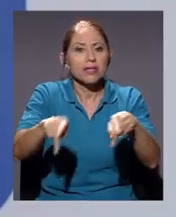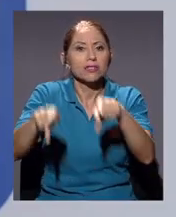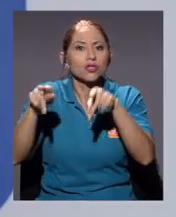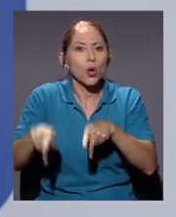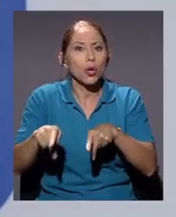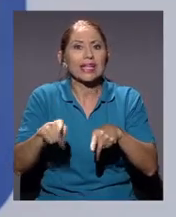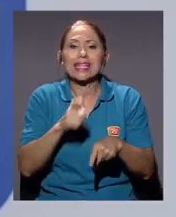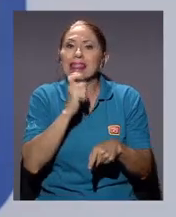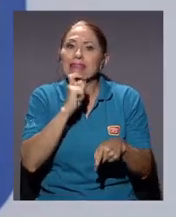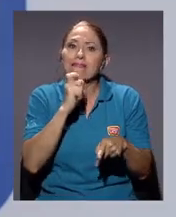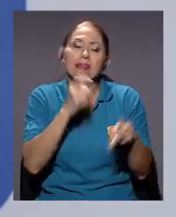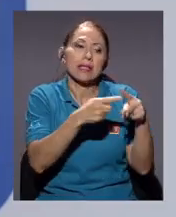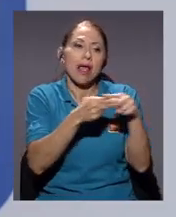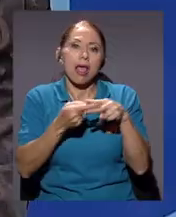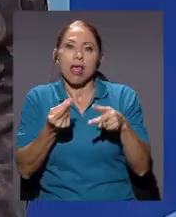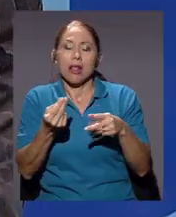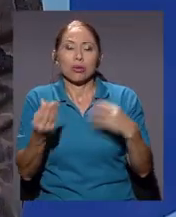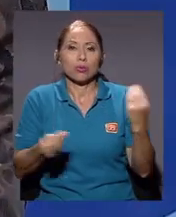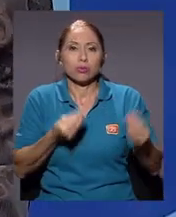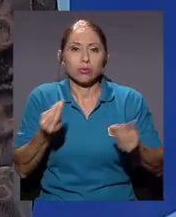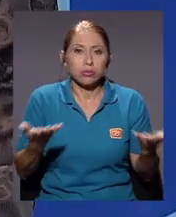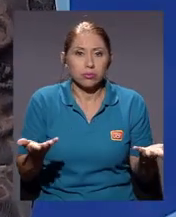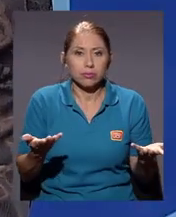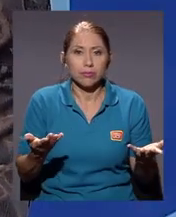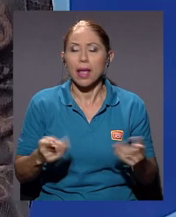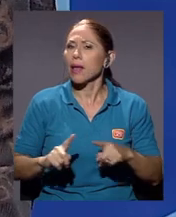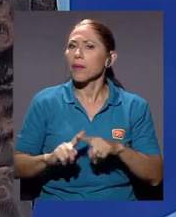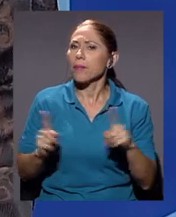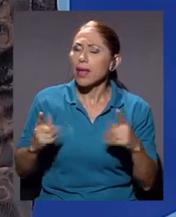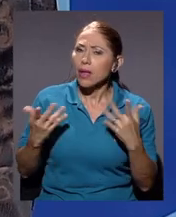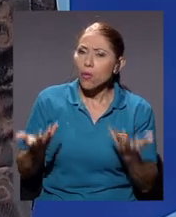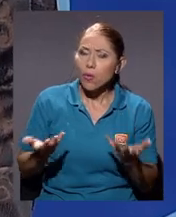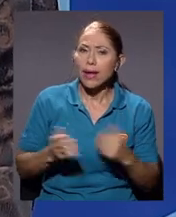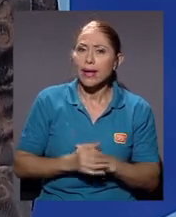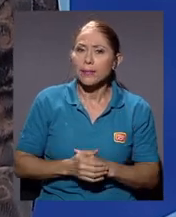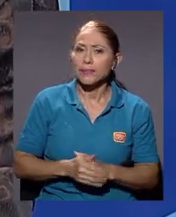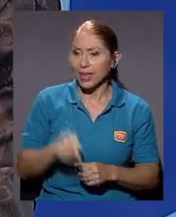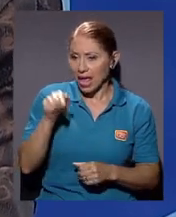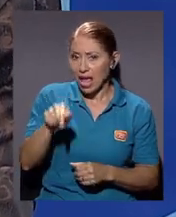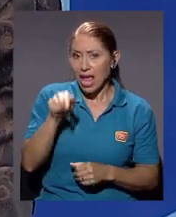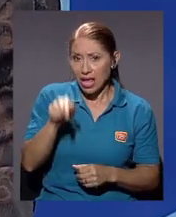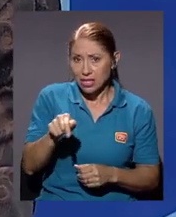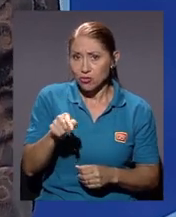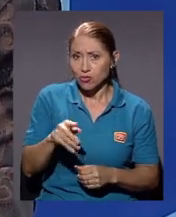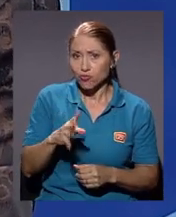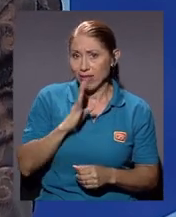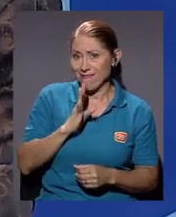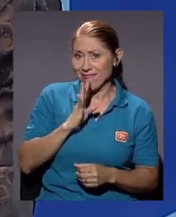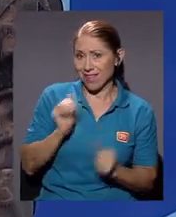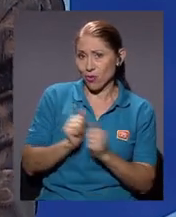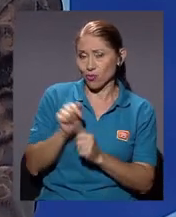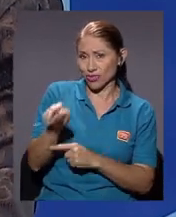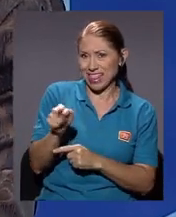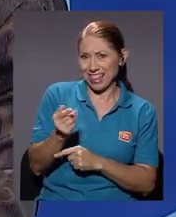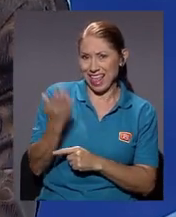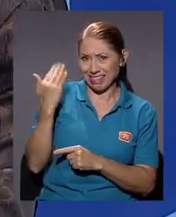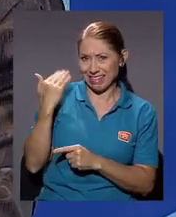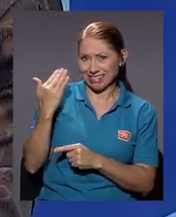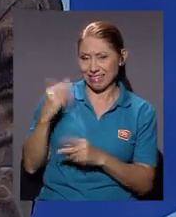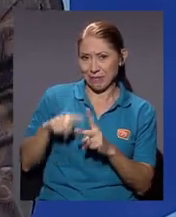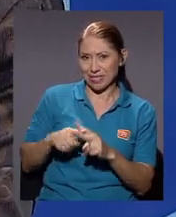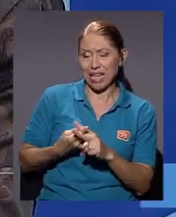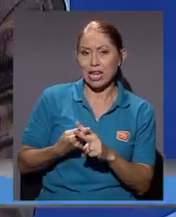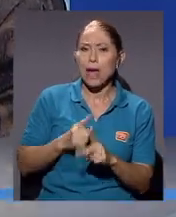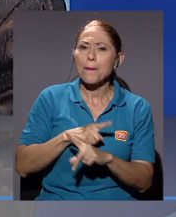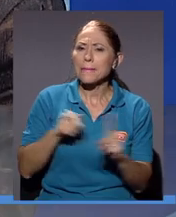de tener créditos va a aumentar pero bueno esto algo que hablaba con usted hace un ratito fuera fuera de